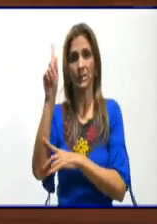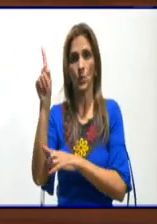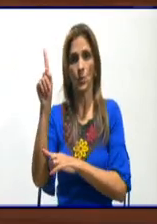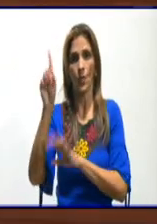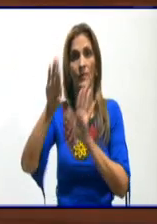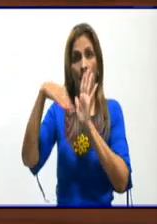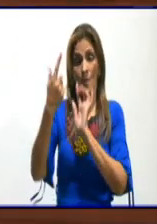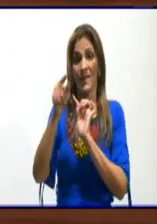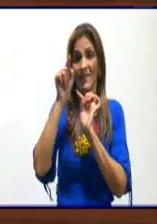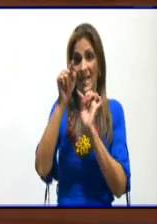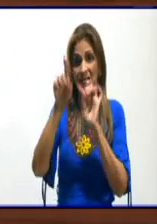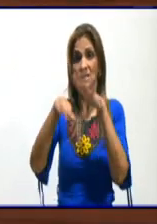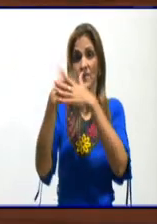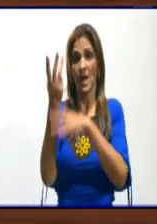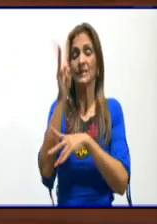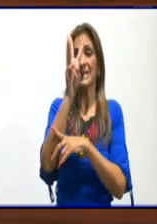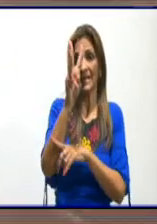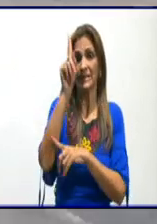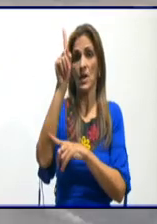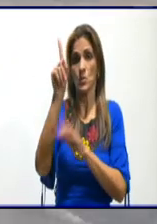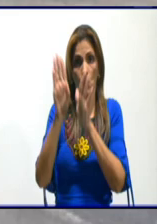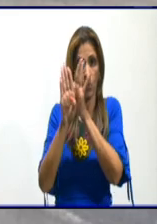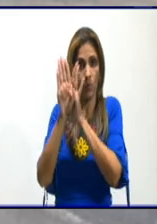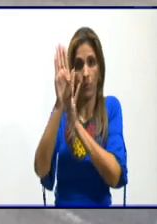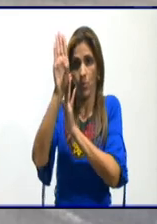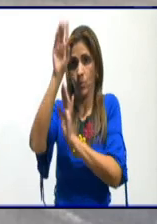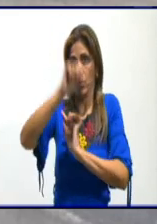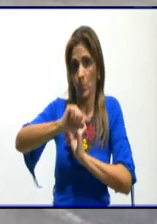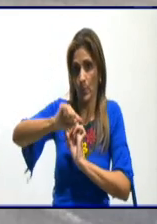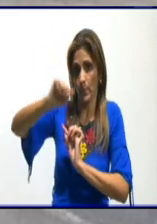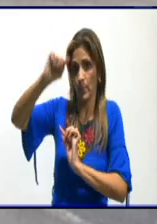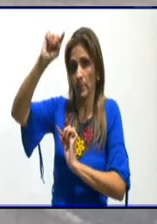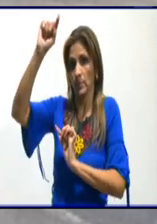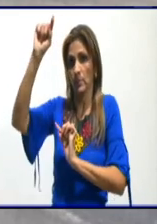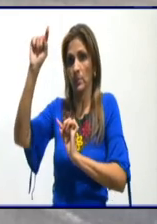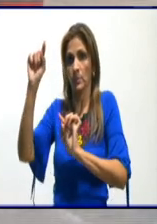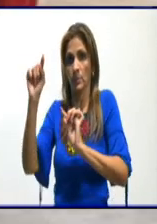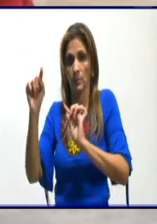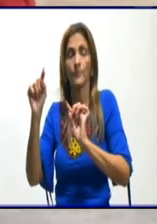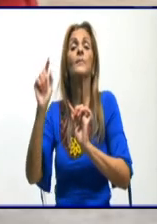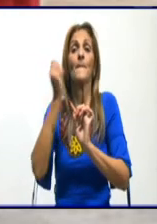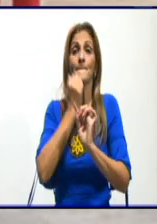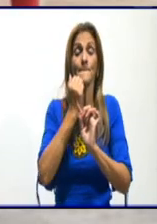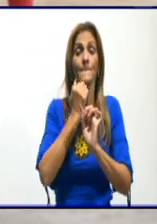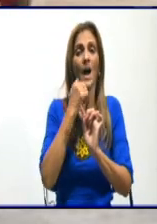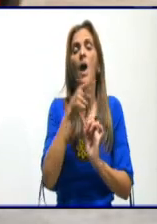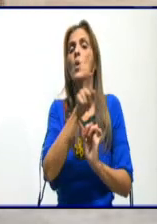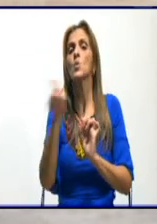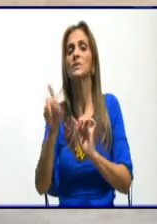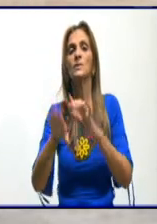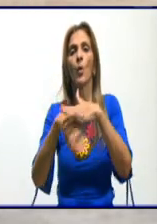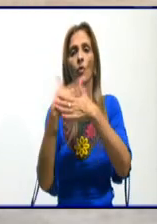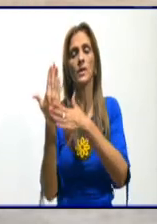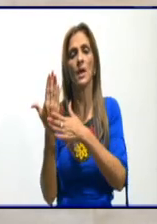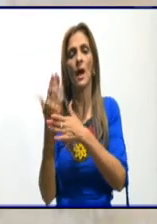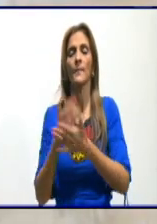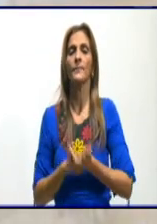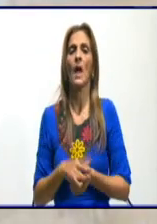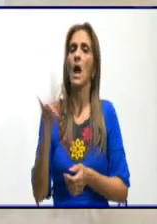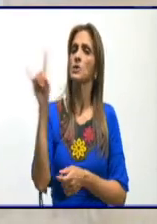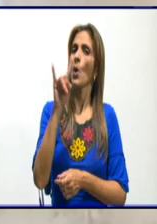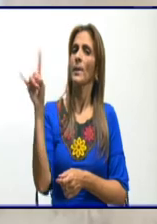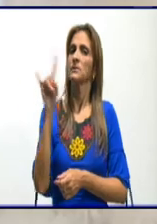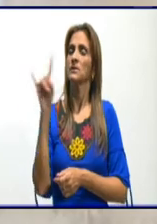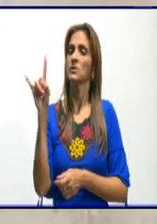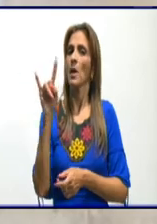fecha, aunque siguen notificándose como promedios, a partir de esa fecha, en los últimos días se notifican 99 casos